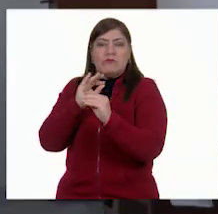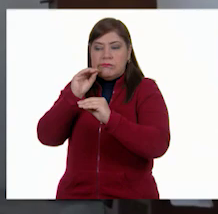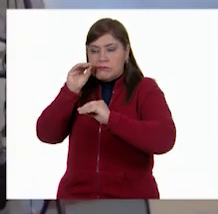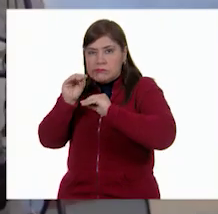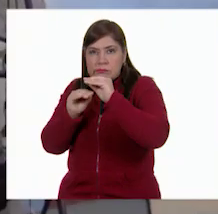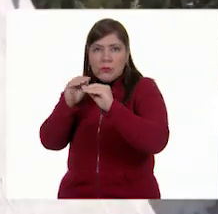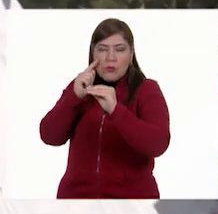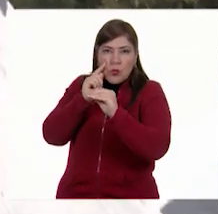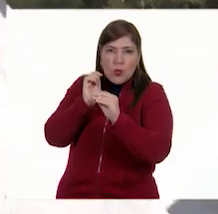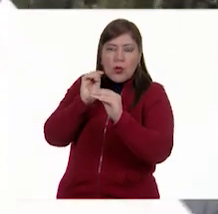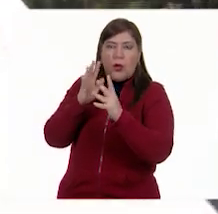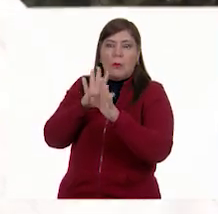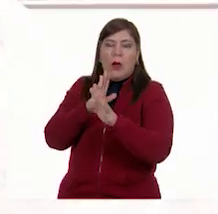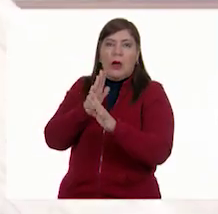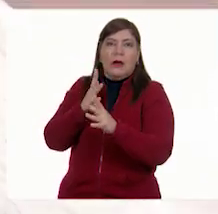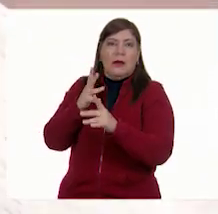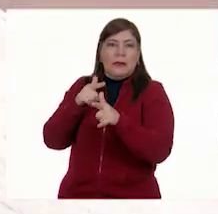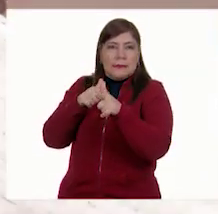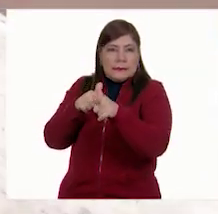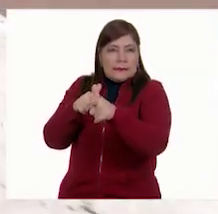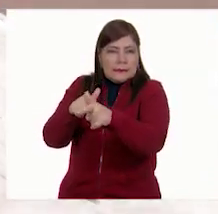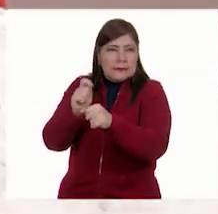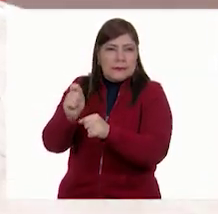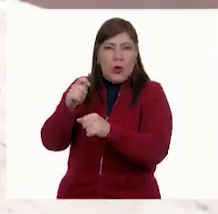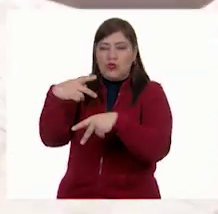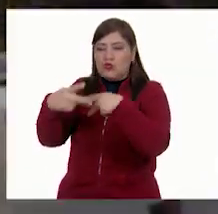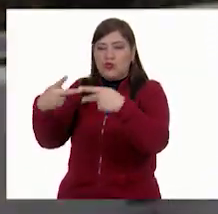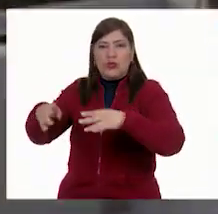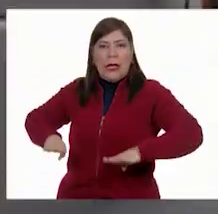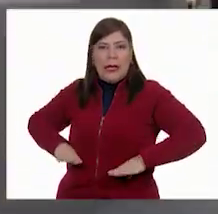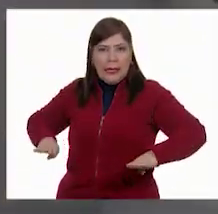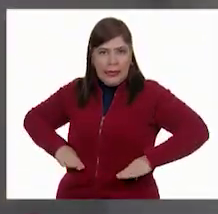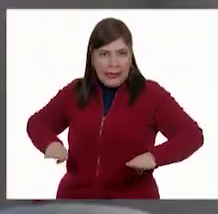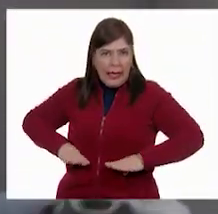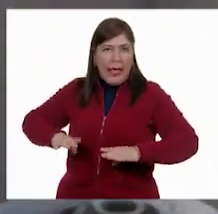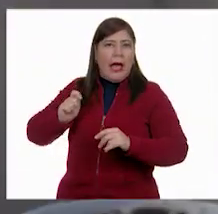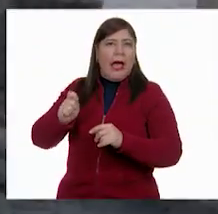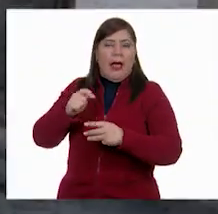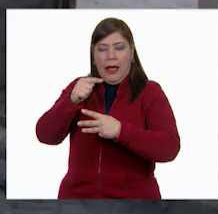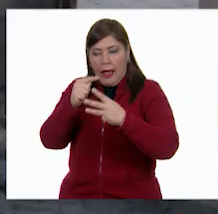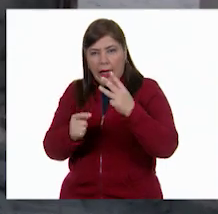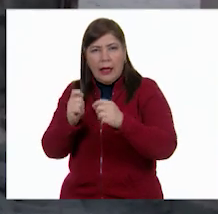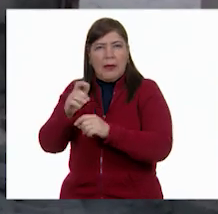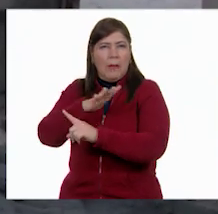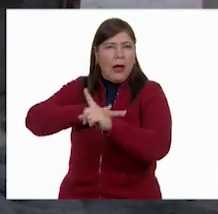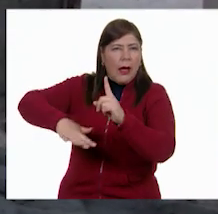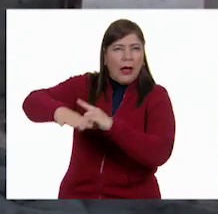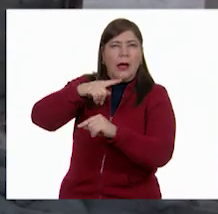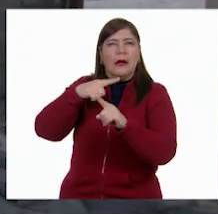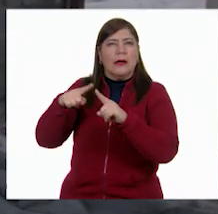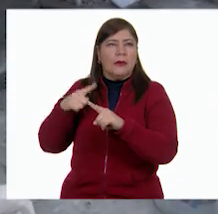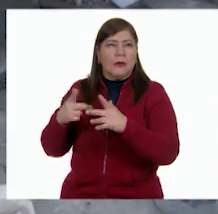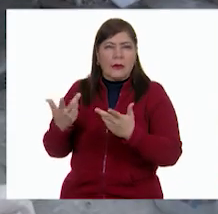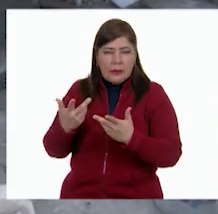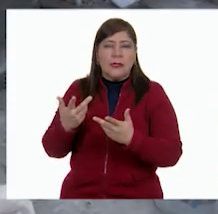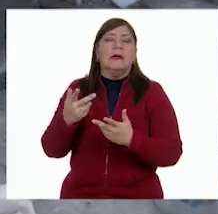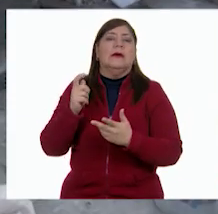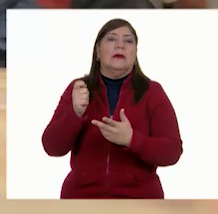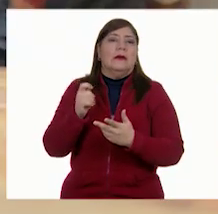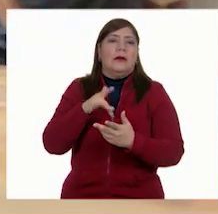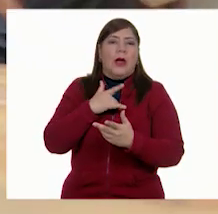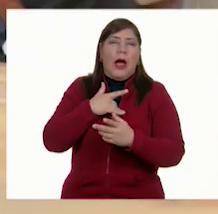podido conservar muchos de sus principales elementos, se pudo reestructurar en un momento dado, se ha